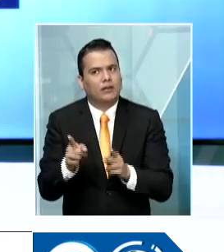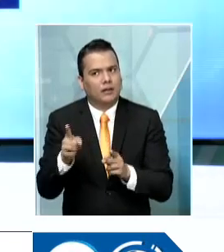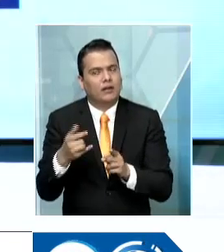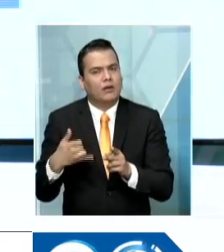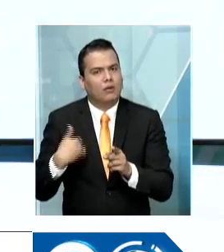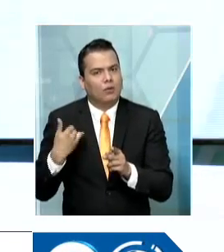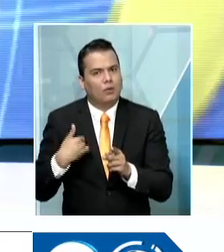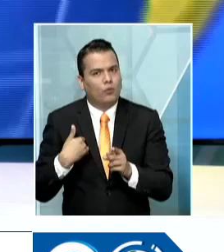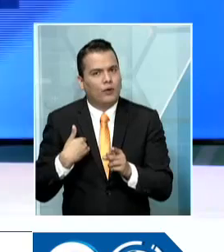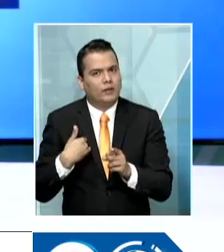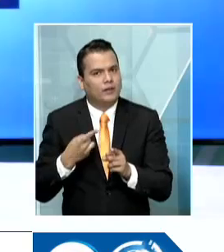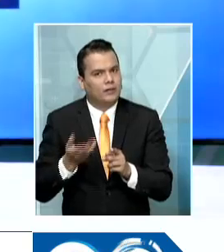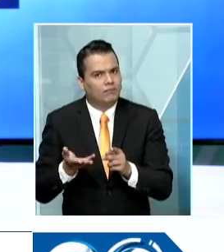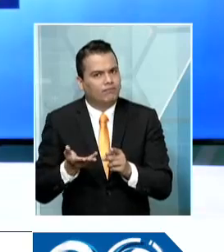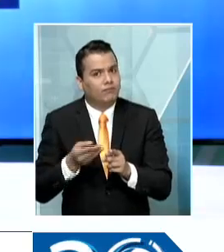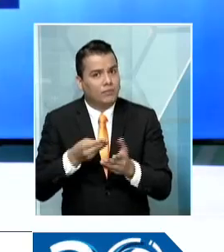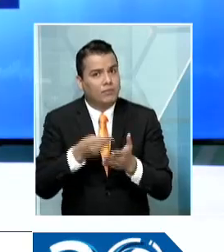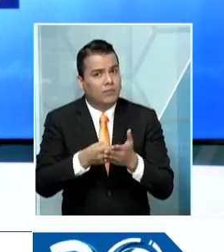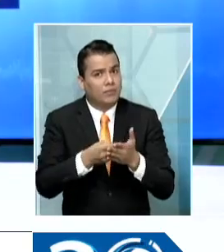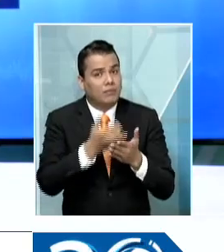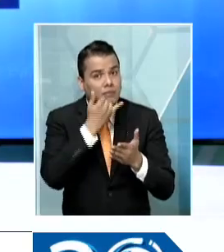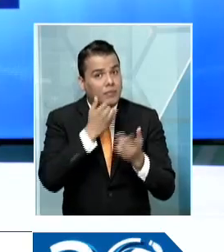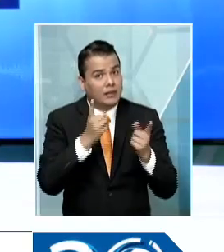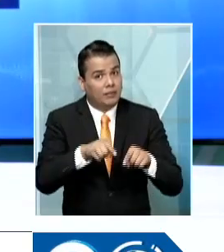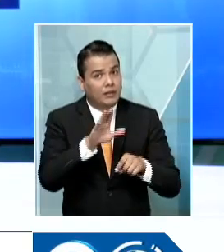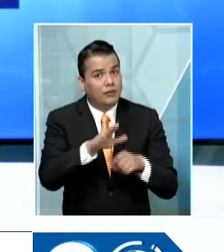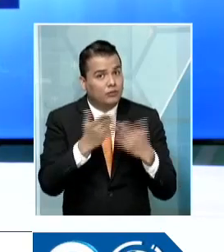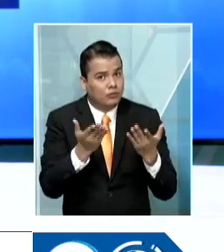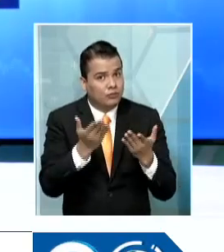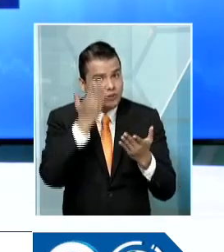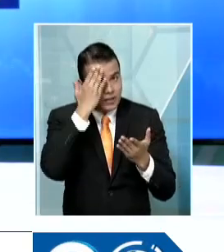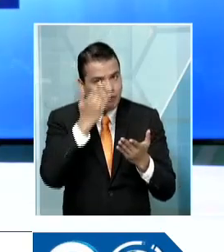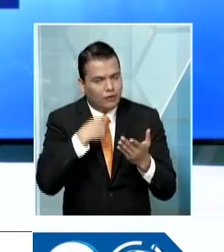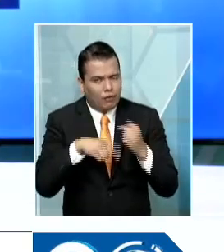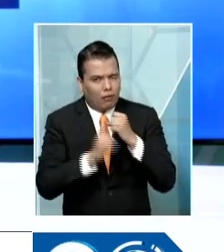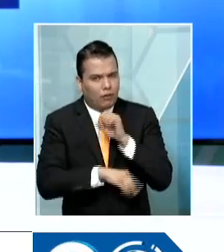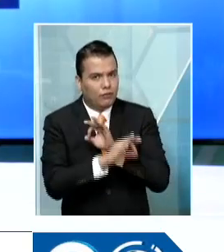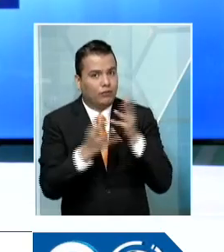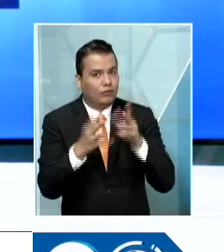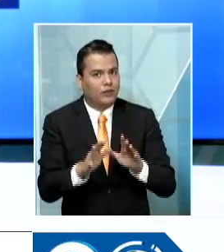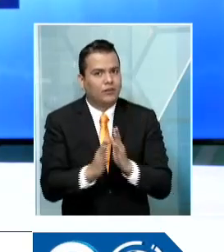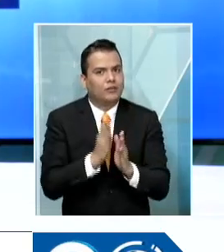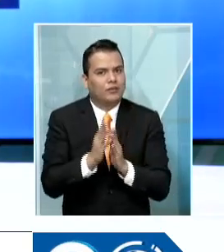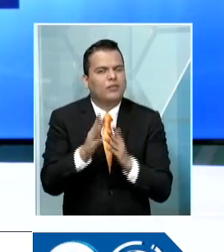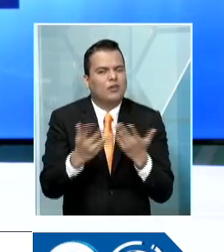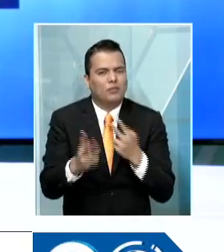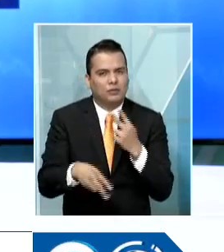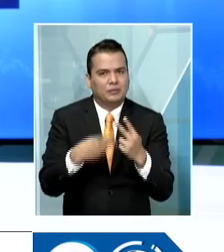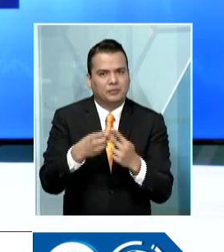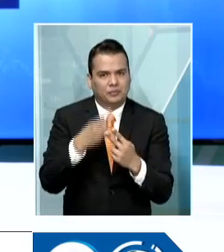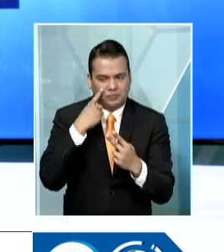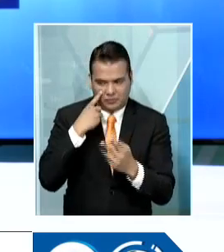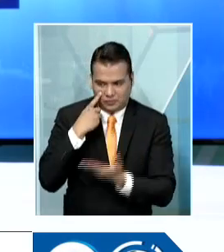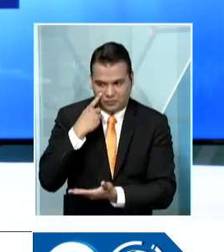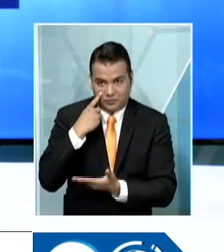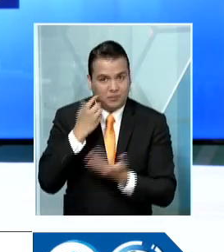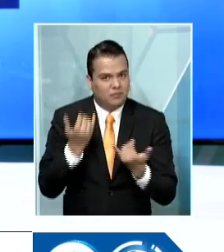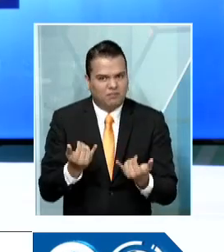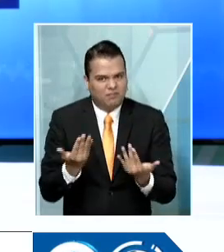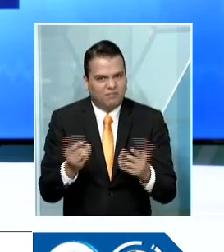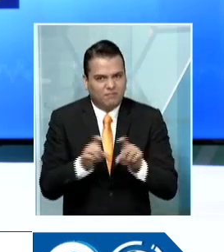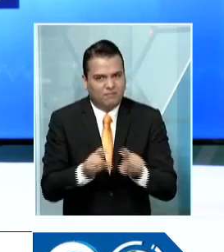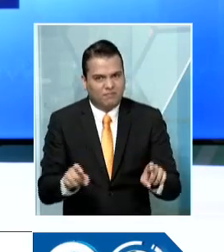Cali para evitar una multa, la responsabilidad legal de este hecho es solo del guarda. Use la etiqueta Opinión 90 porque su opinión nos